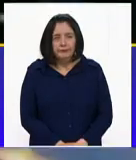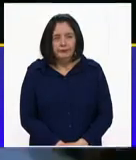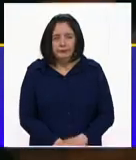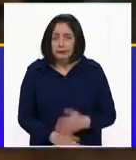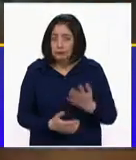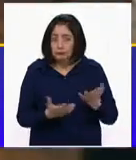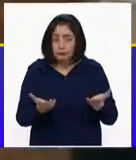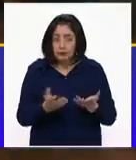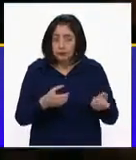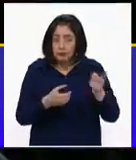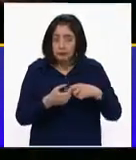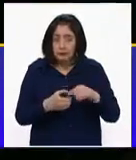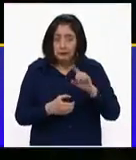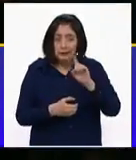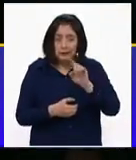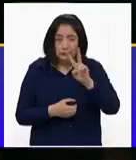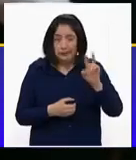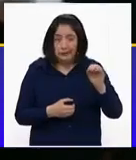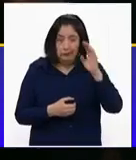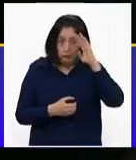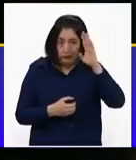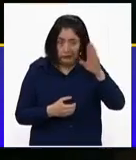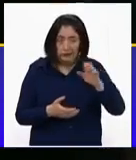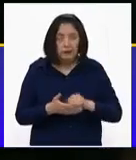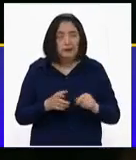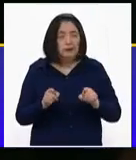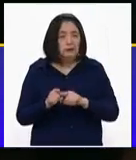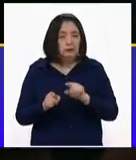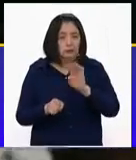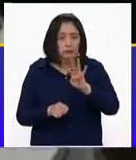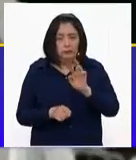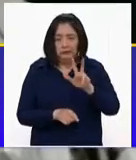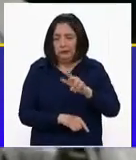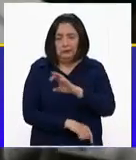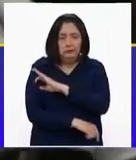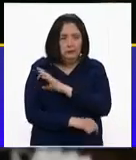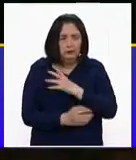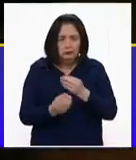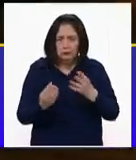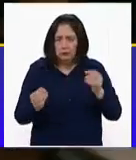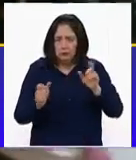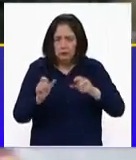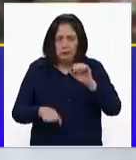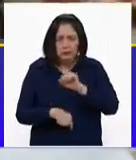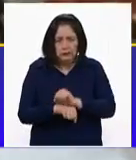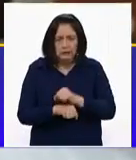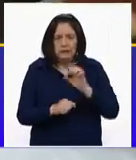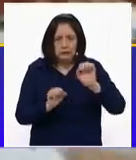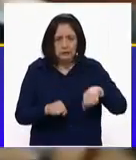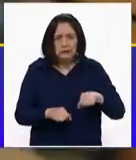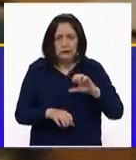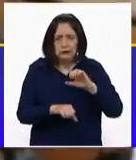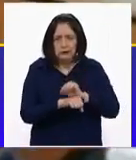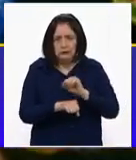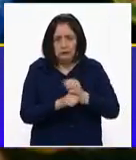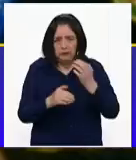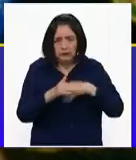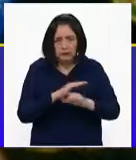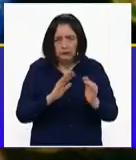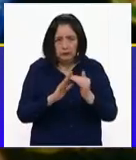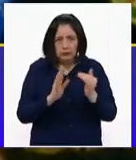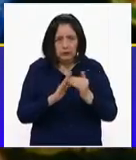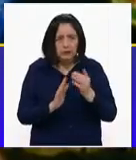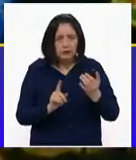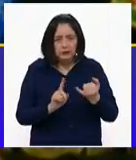Con la participación de 120 policías y 43 fiscales, la mayoría de los detenidos fueron capturados en sus viviendas,